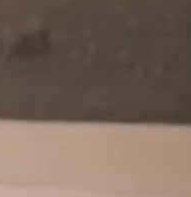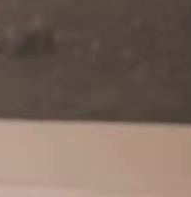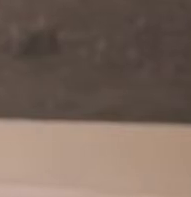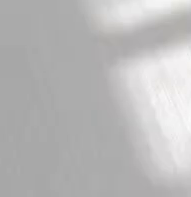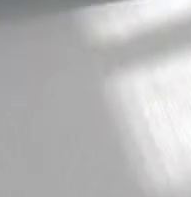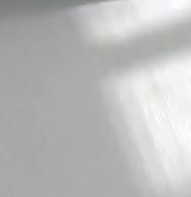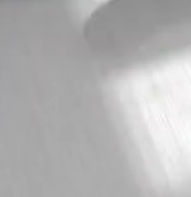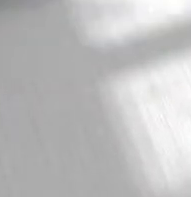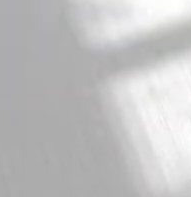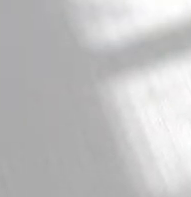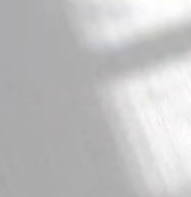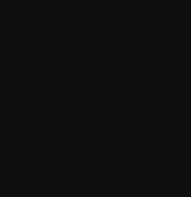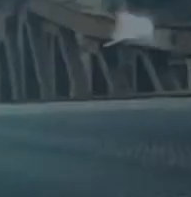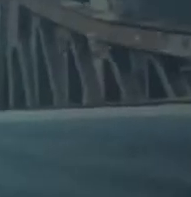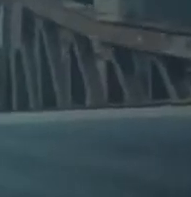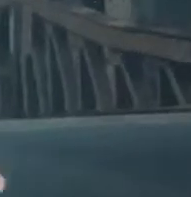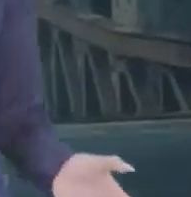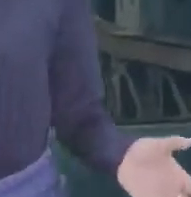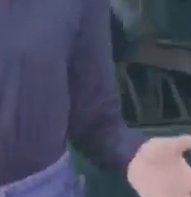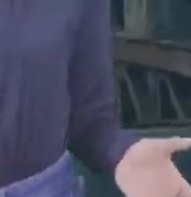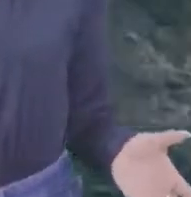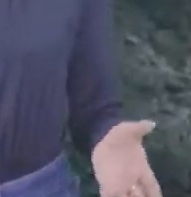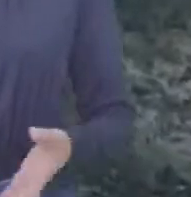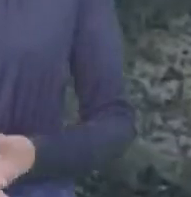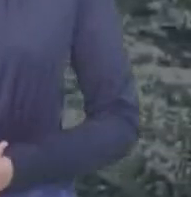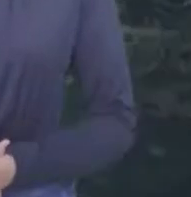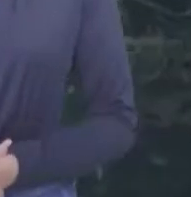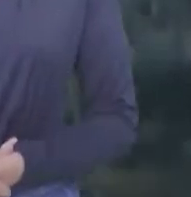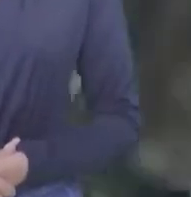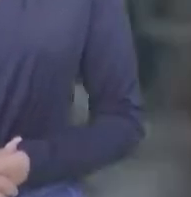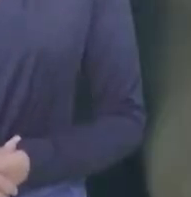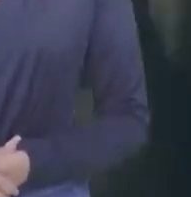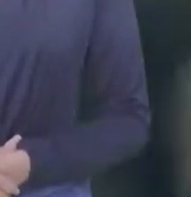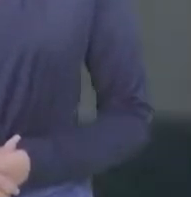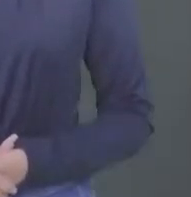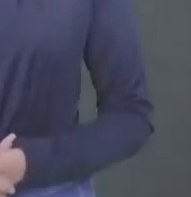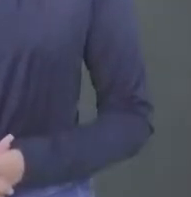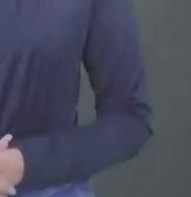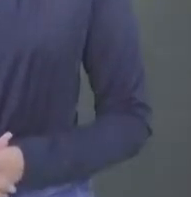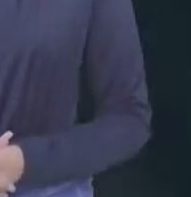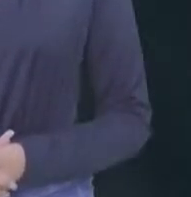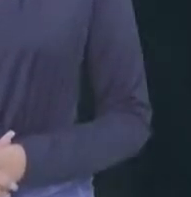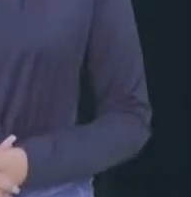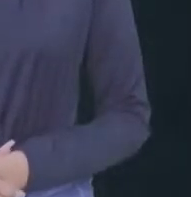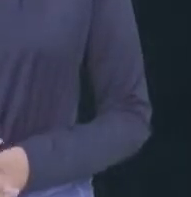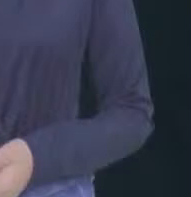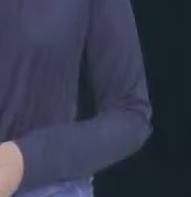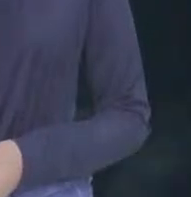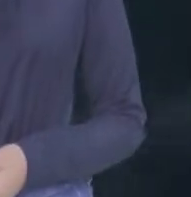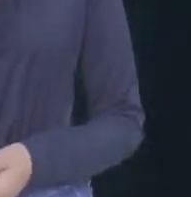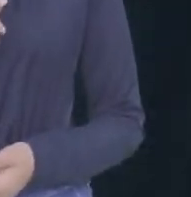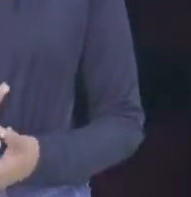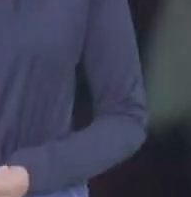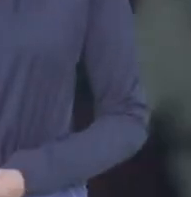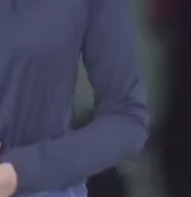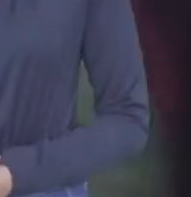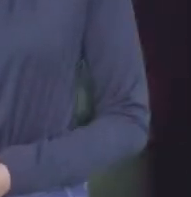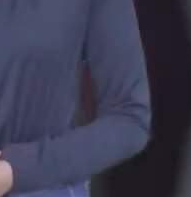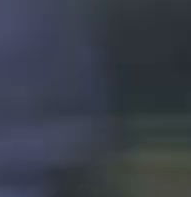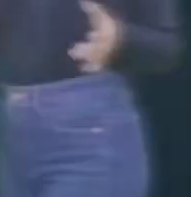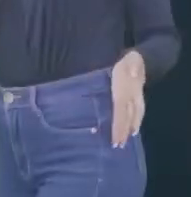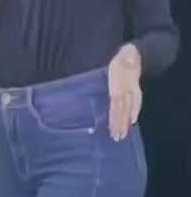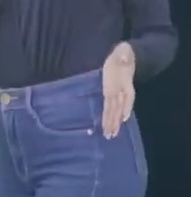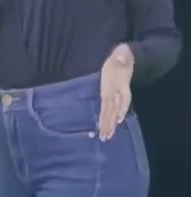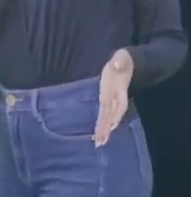¿Cansado de ver lo mismo en tu TV? Disfruta de más de 800 películas y 60 series internacionales, siendo cliente